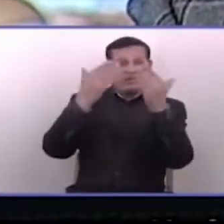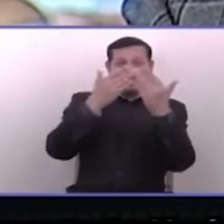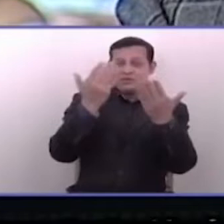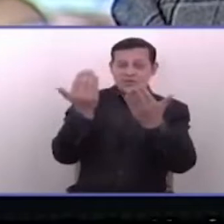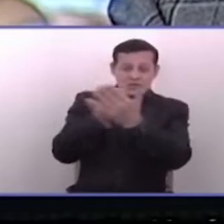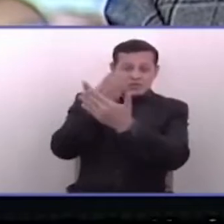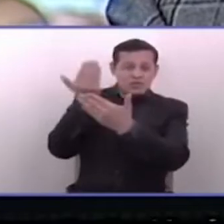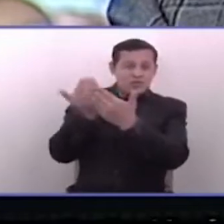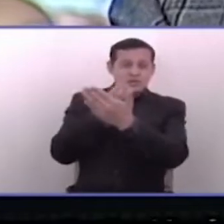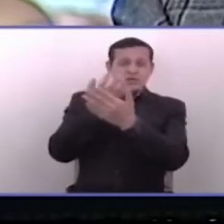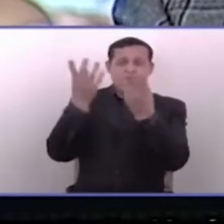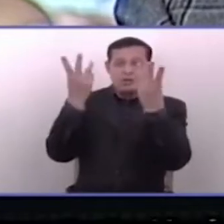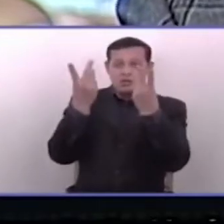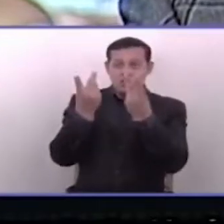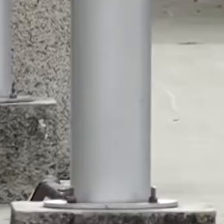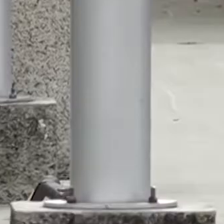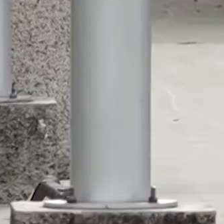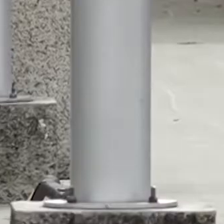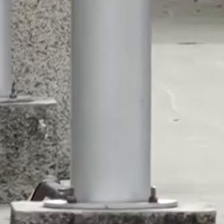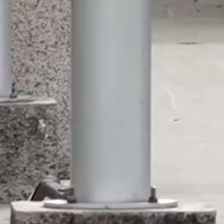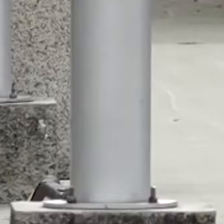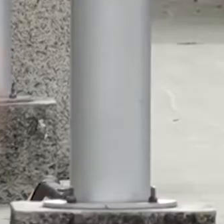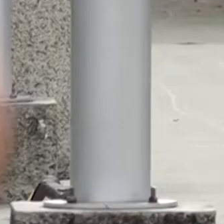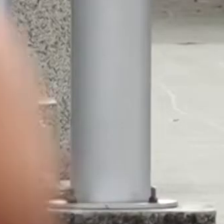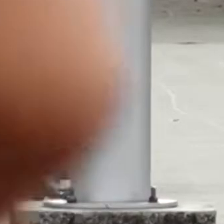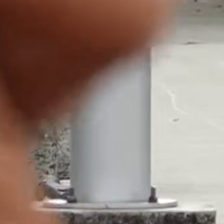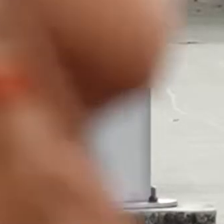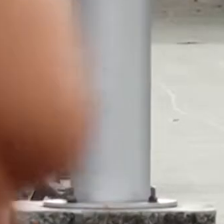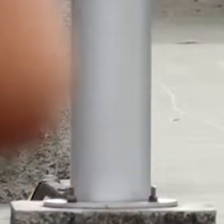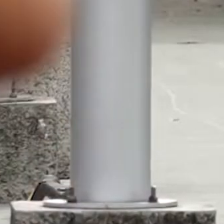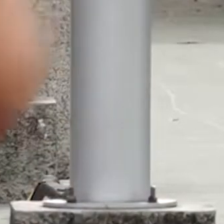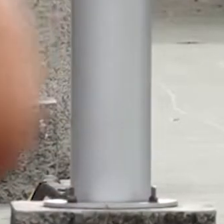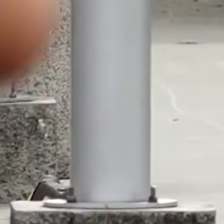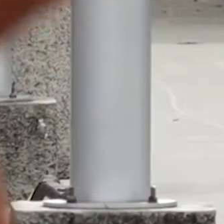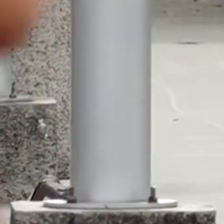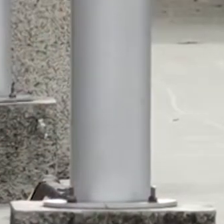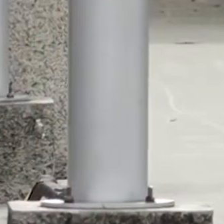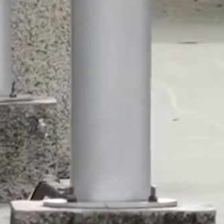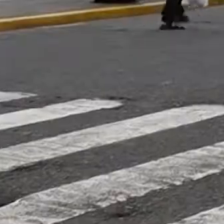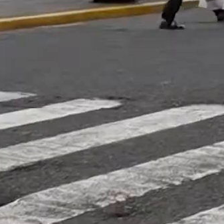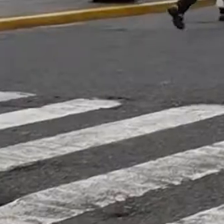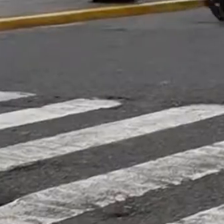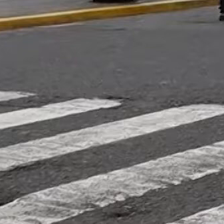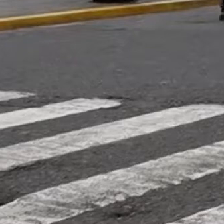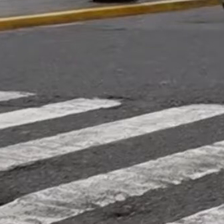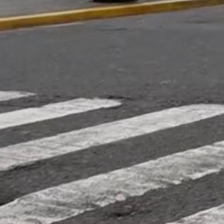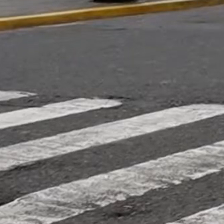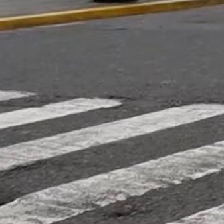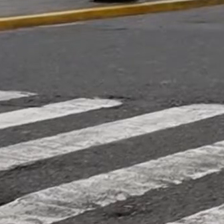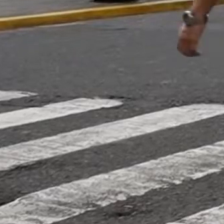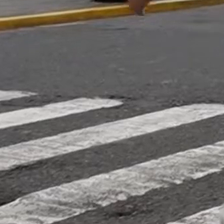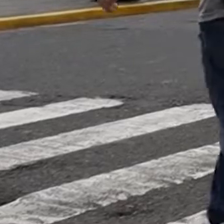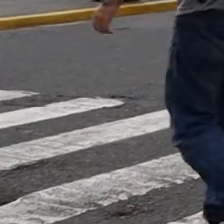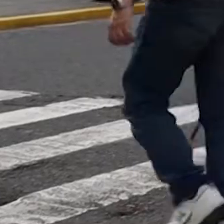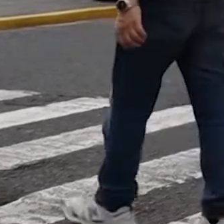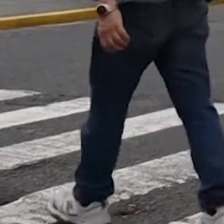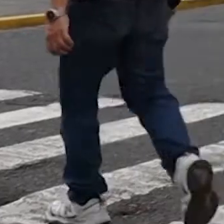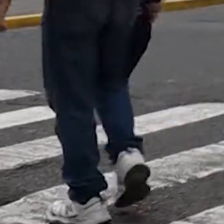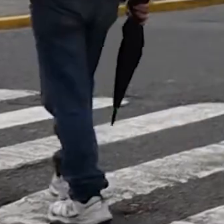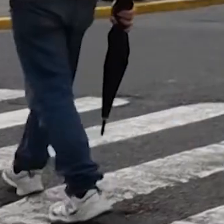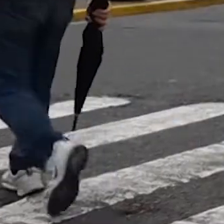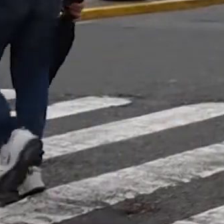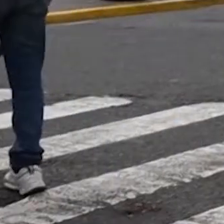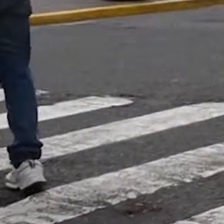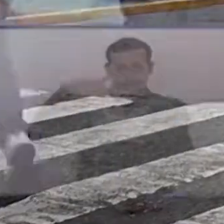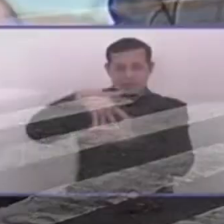estudios cuantitativos en El Salvador. Los 44 millones de dólares se desglosarán de la siguiente manera. Una parte para censo de